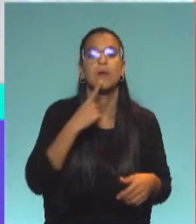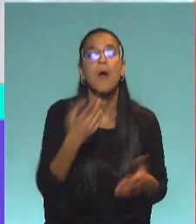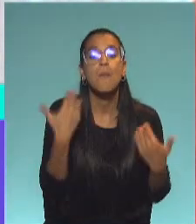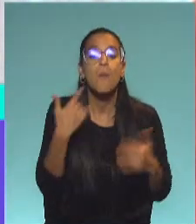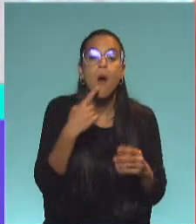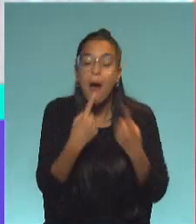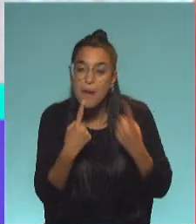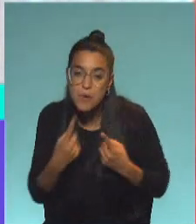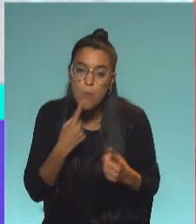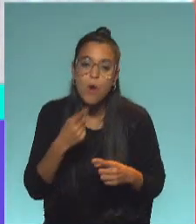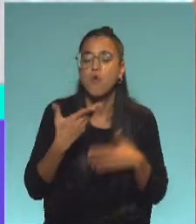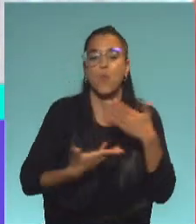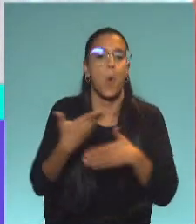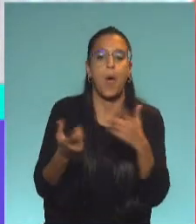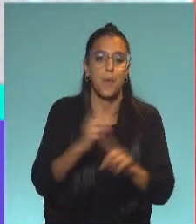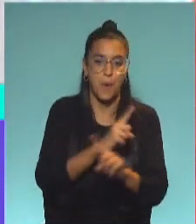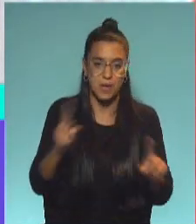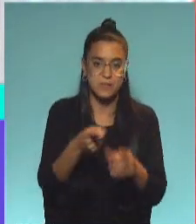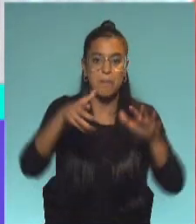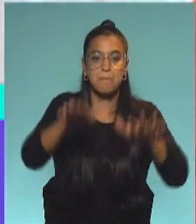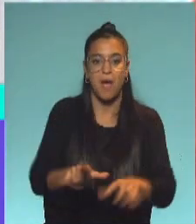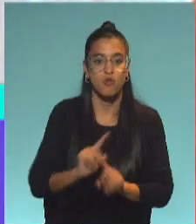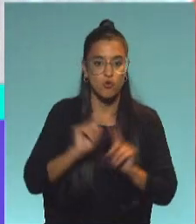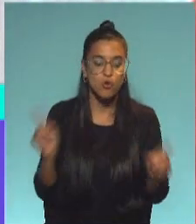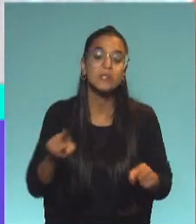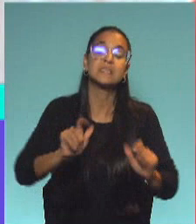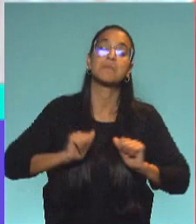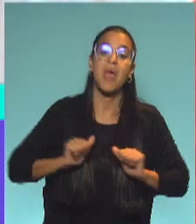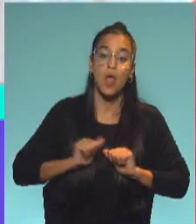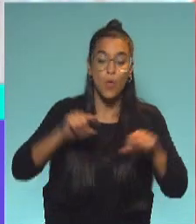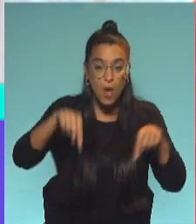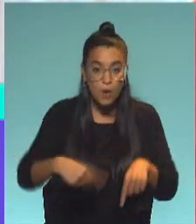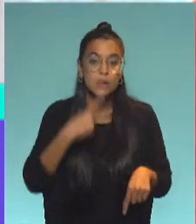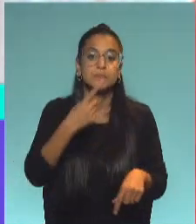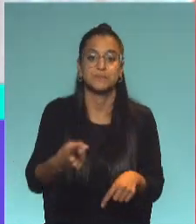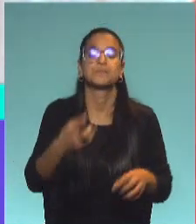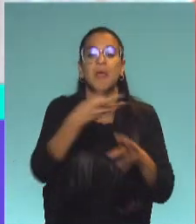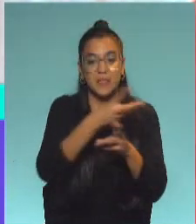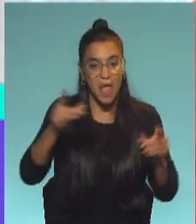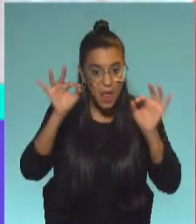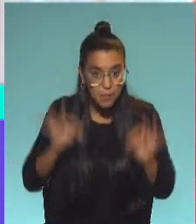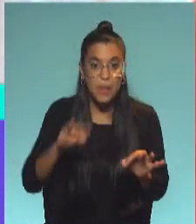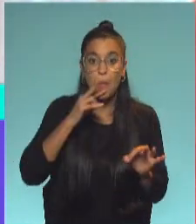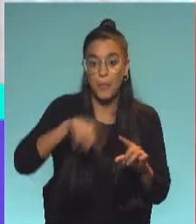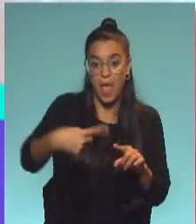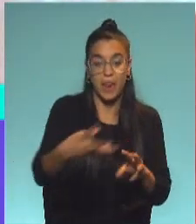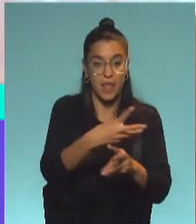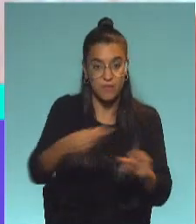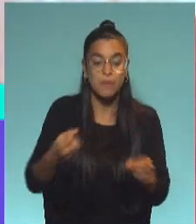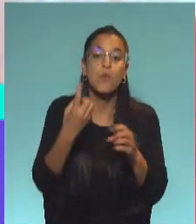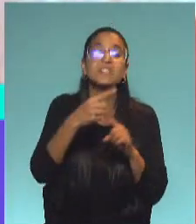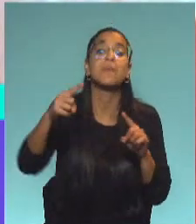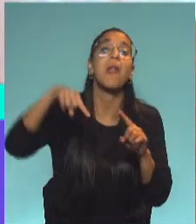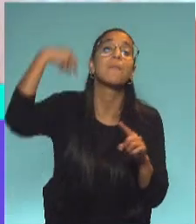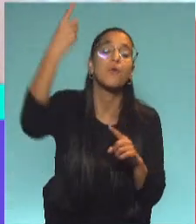pudimos averiguar, no va a avanzar entonces el paro y lo que se espera inminentemente es que termine efectivamente el viernes, porque si no la semana